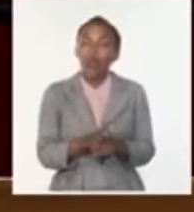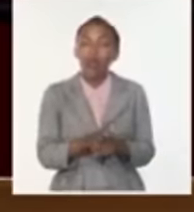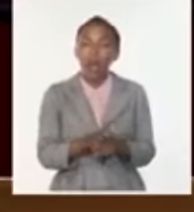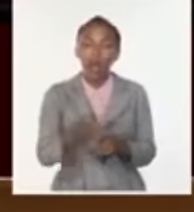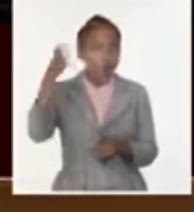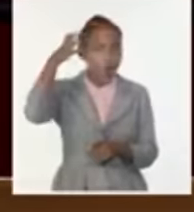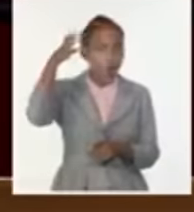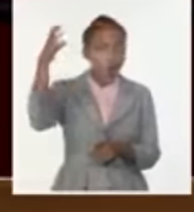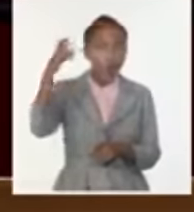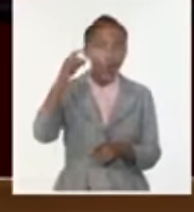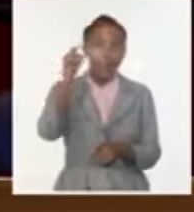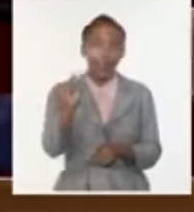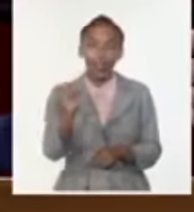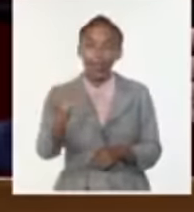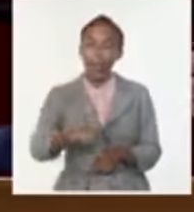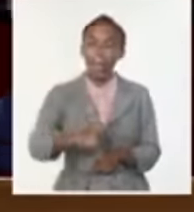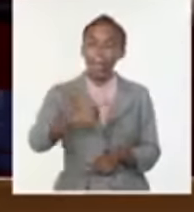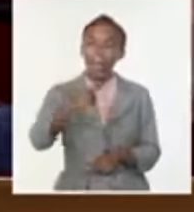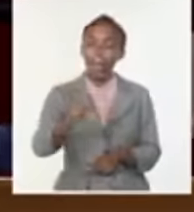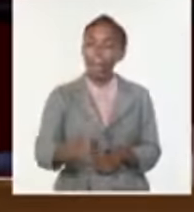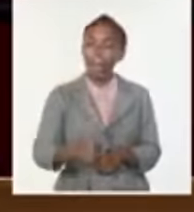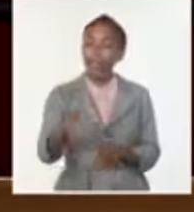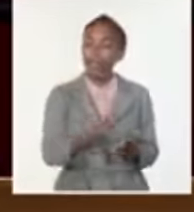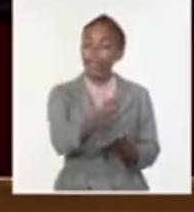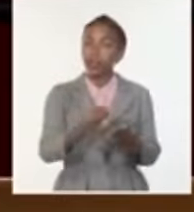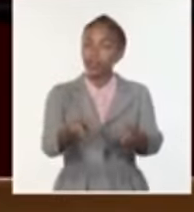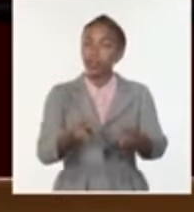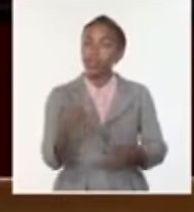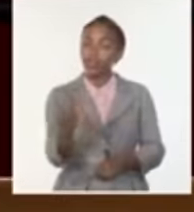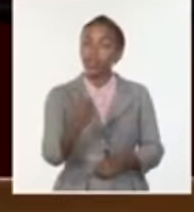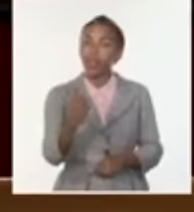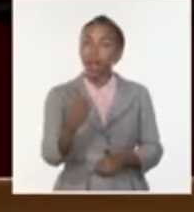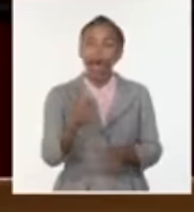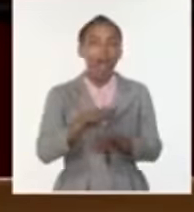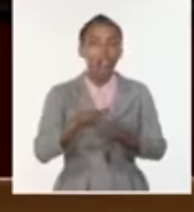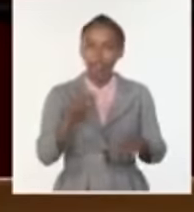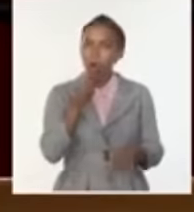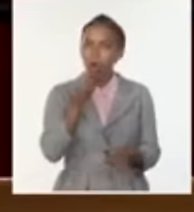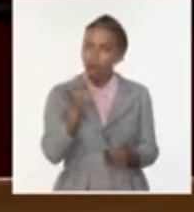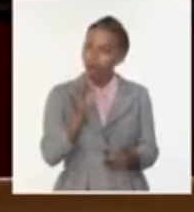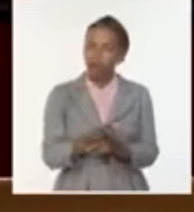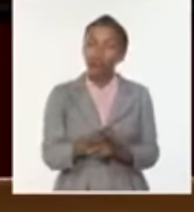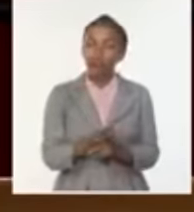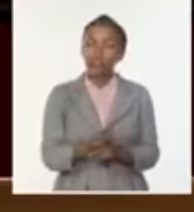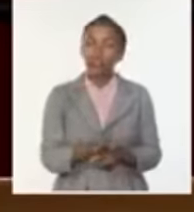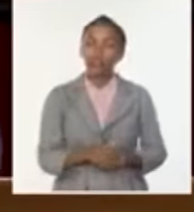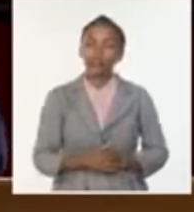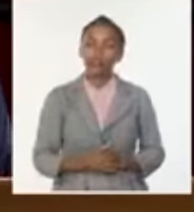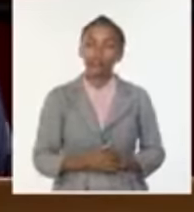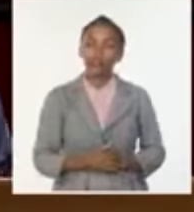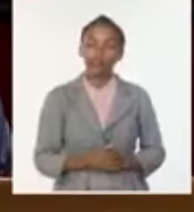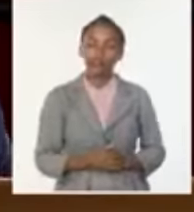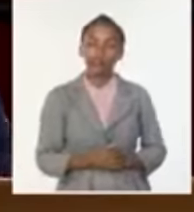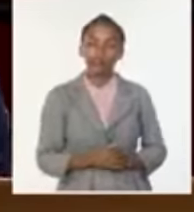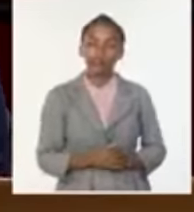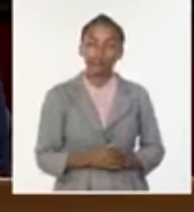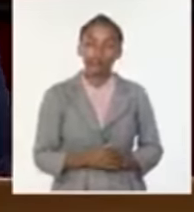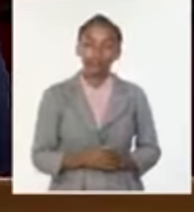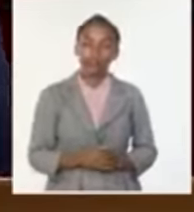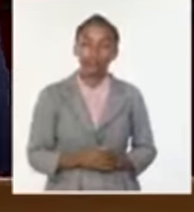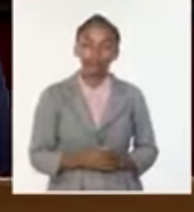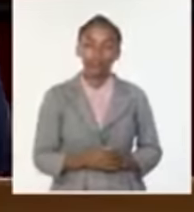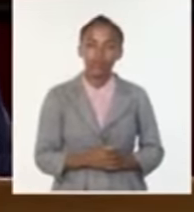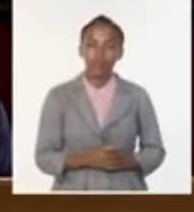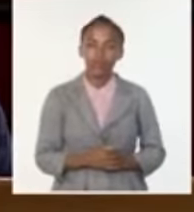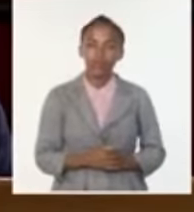los intendentes y los presidentes de la asamblea nos irán diciendo, ya estamos listos y vamos a ir descentralizando esa facultad hasta que